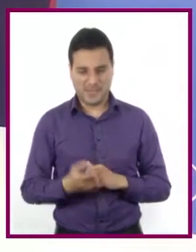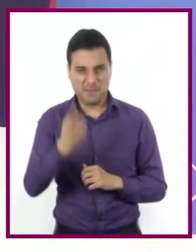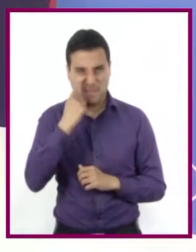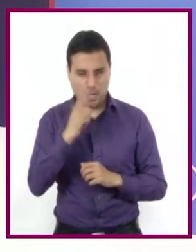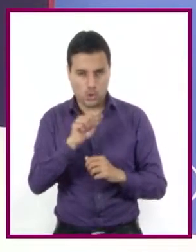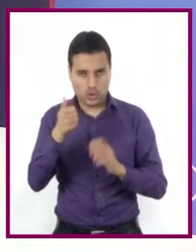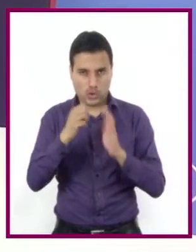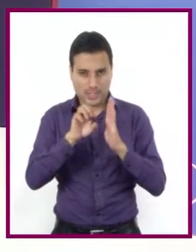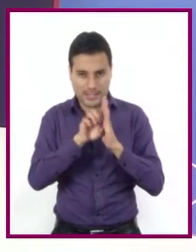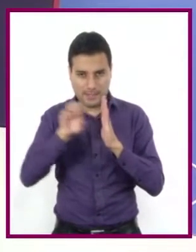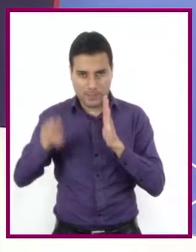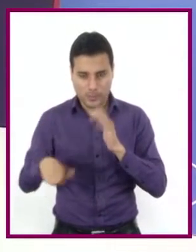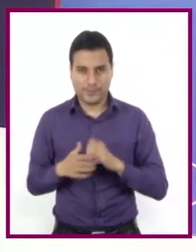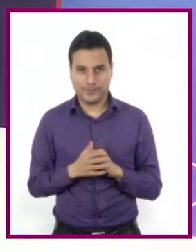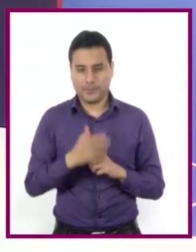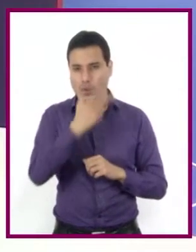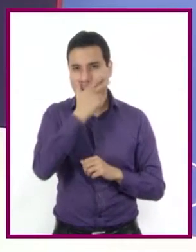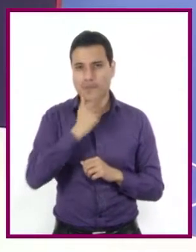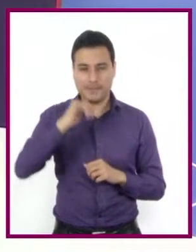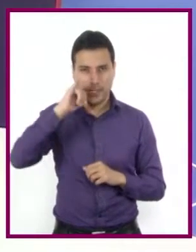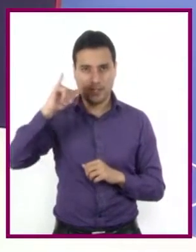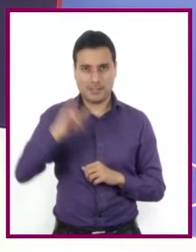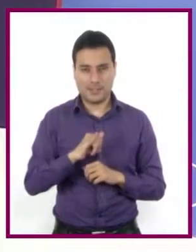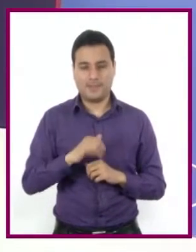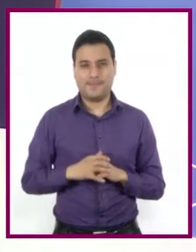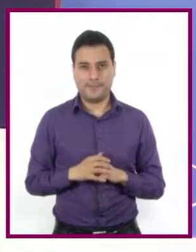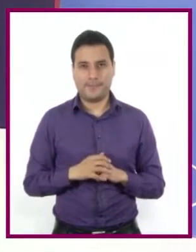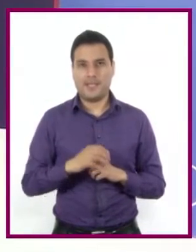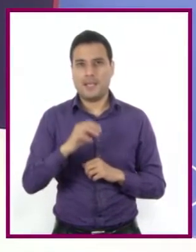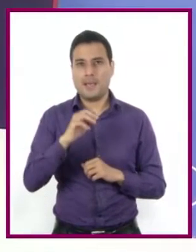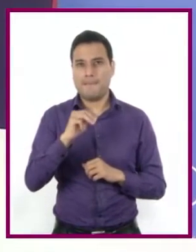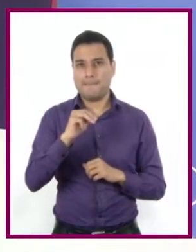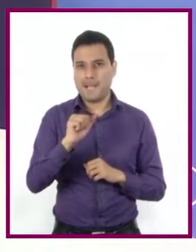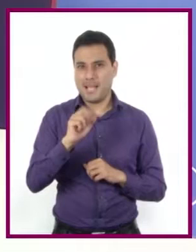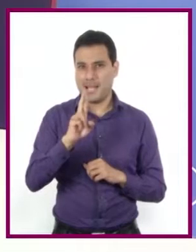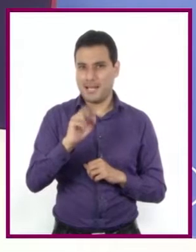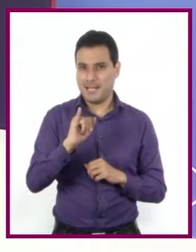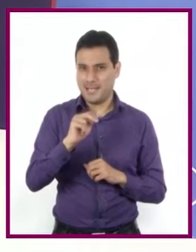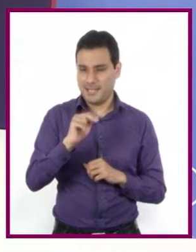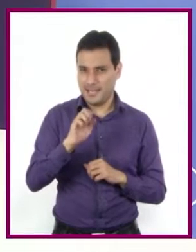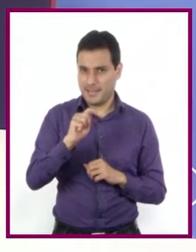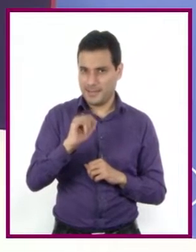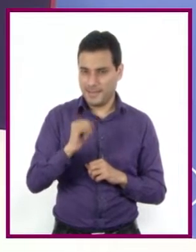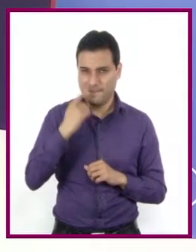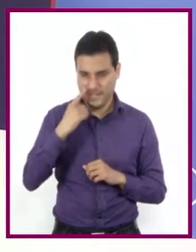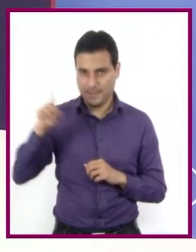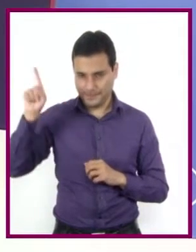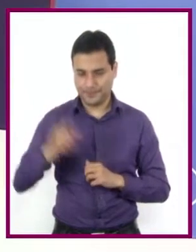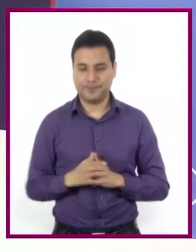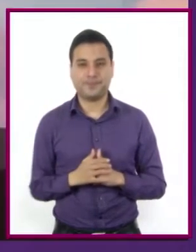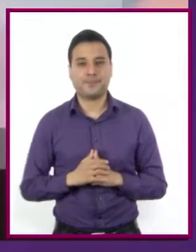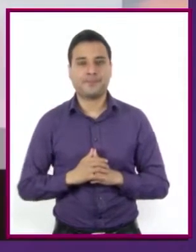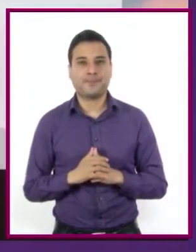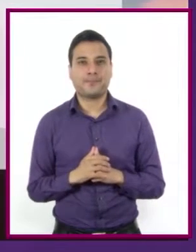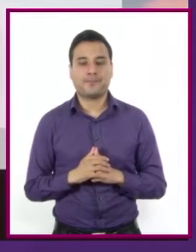ahora el ejemplo del escritor italiano Filippo Tommaso Marinetti, que expresa en el siguiente fragmento.